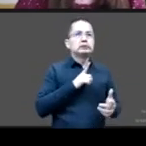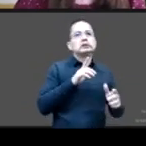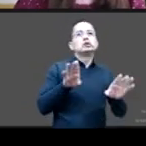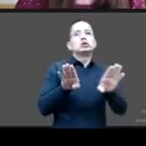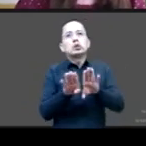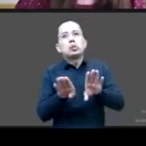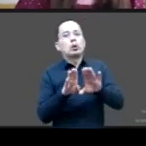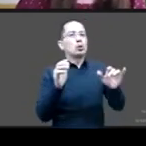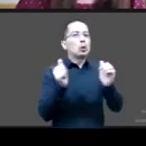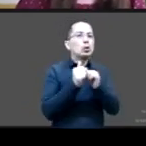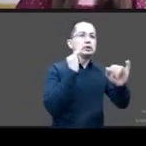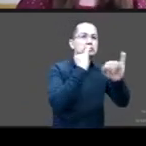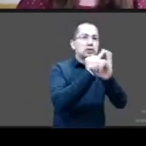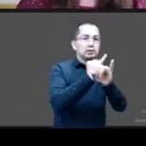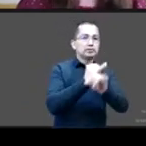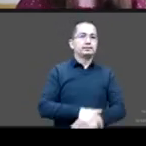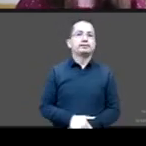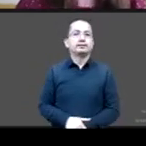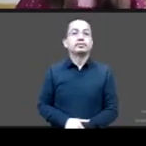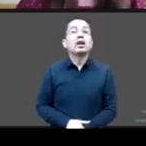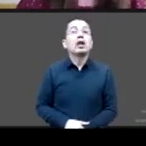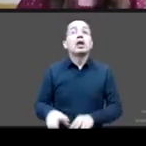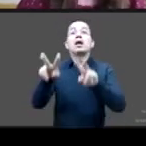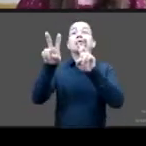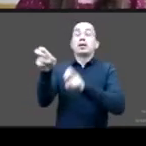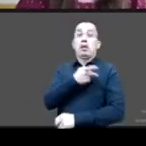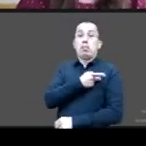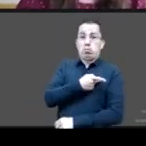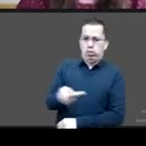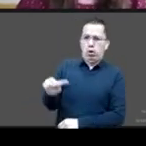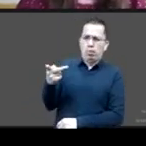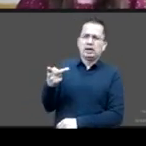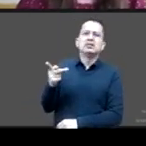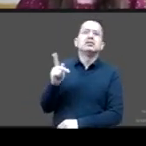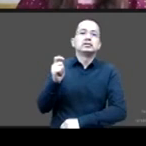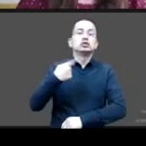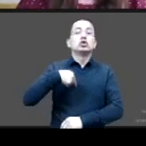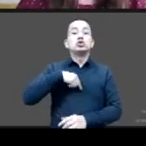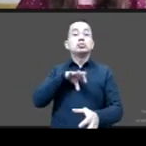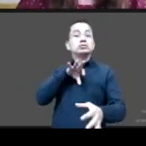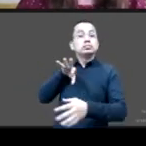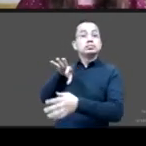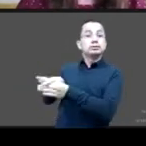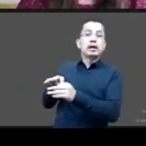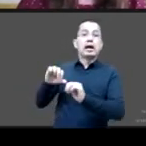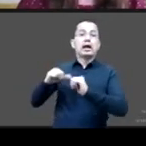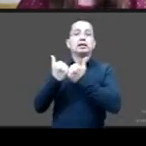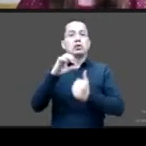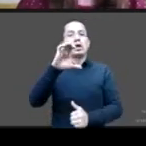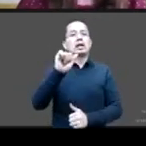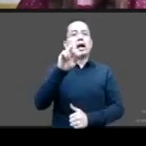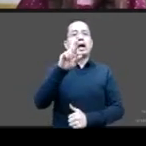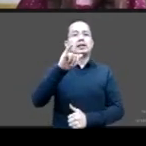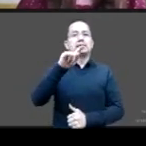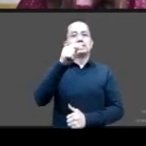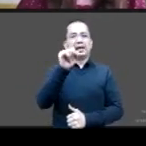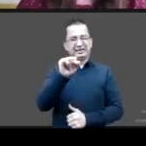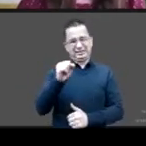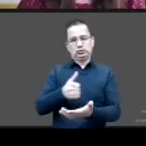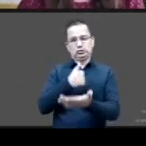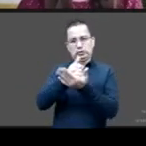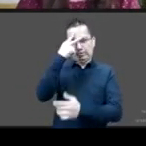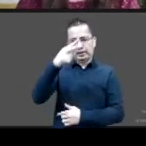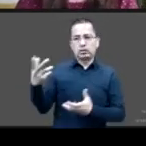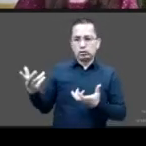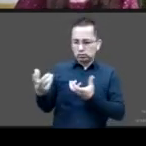estamos coordinados con Caritas Ciudad de México y buscamos atender a aquellas personas más necesitadas que se encuentren